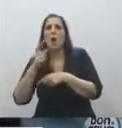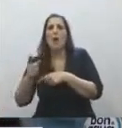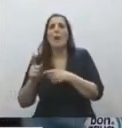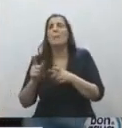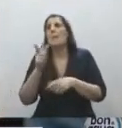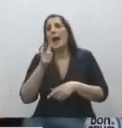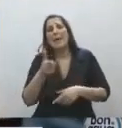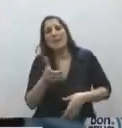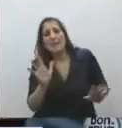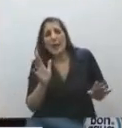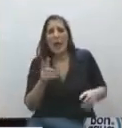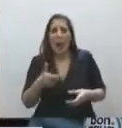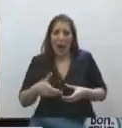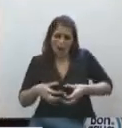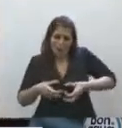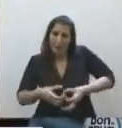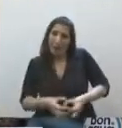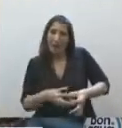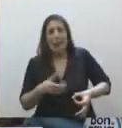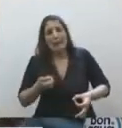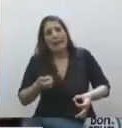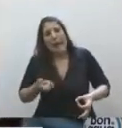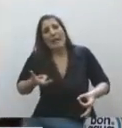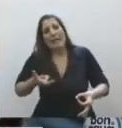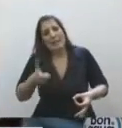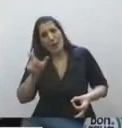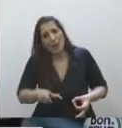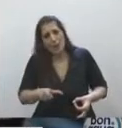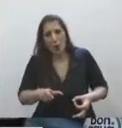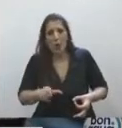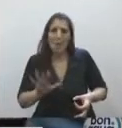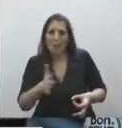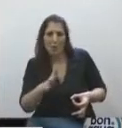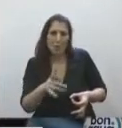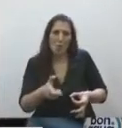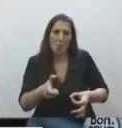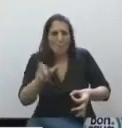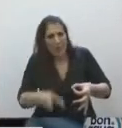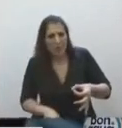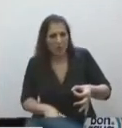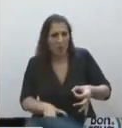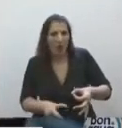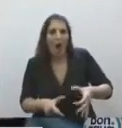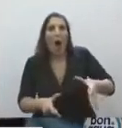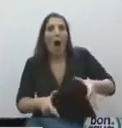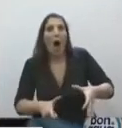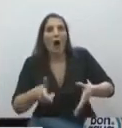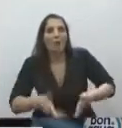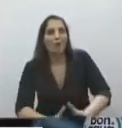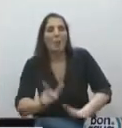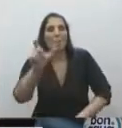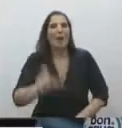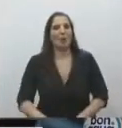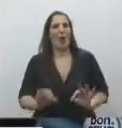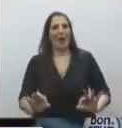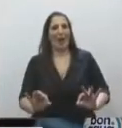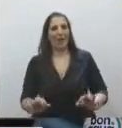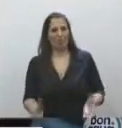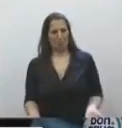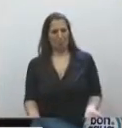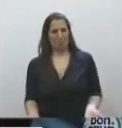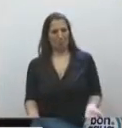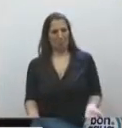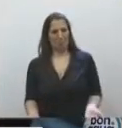Yo lo definí a los 15 años. Mire, hay un librito en la época que yo estudiaba historia. Sí. Era del